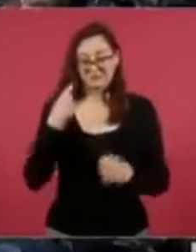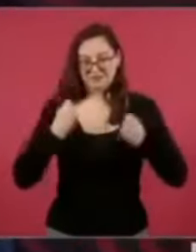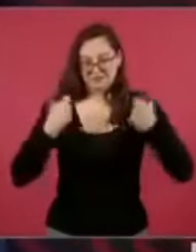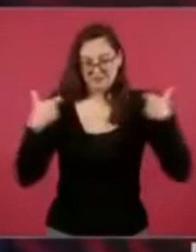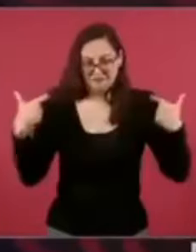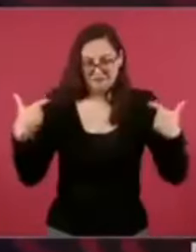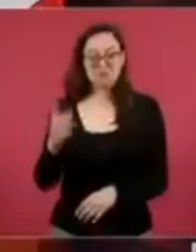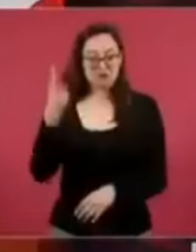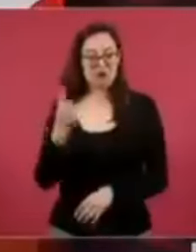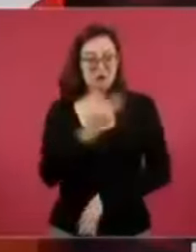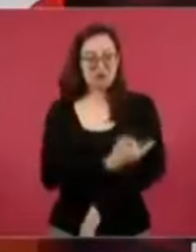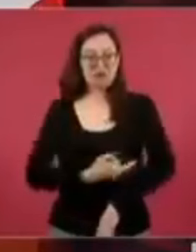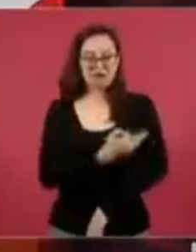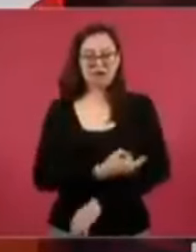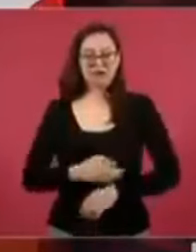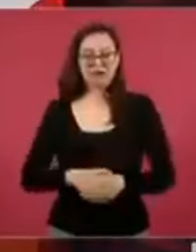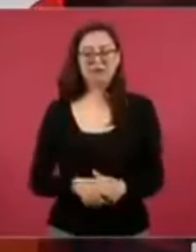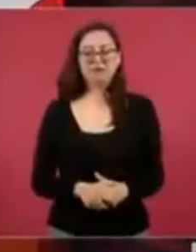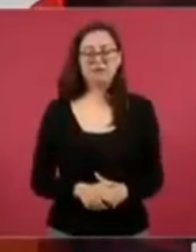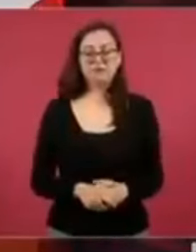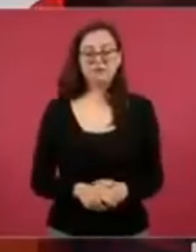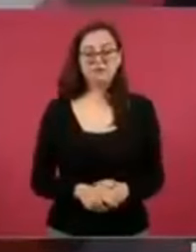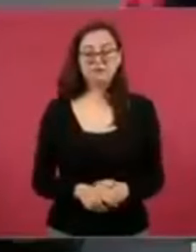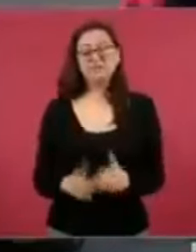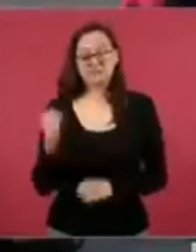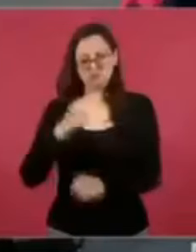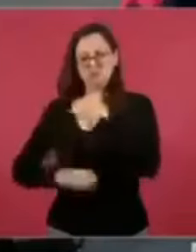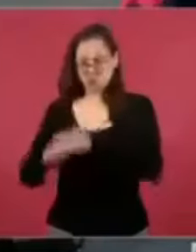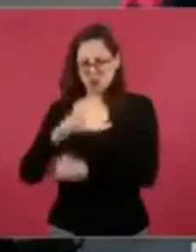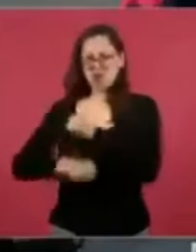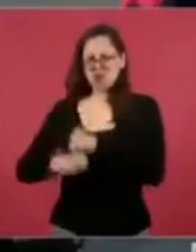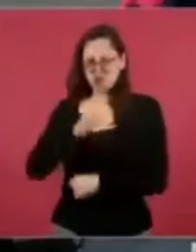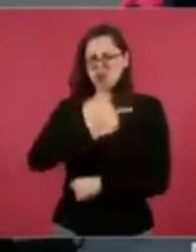Escuchen al anhélido. A mí me gusta el box.